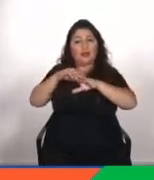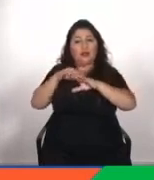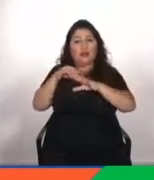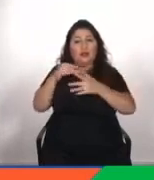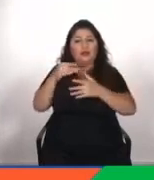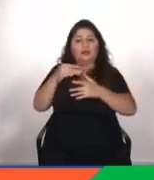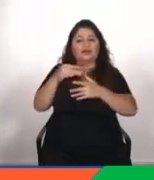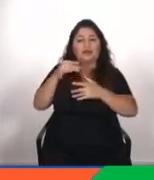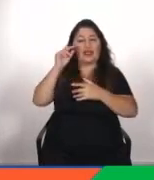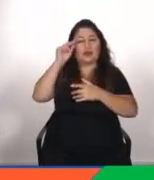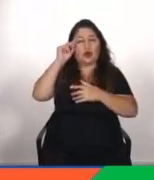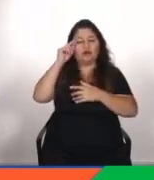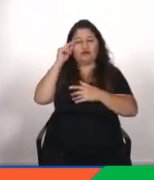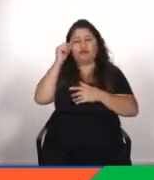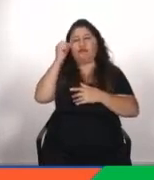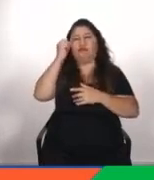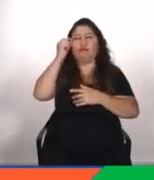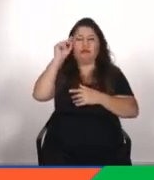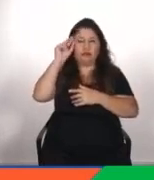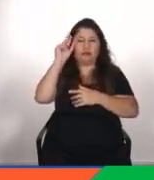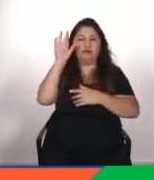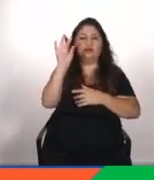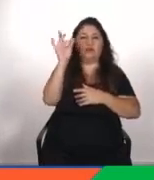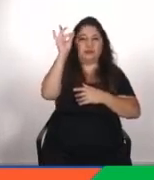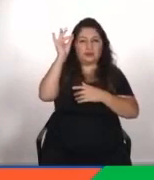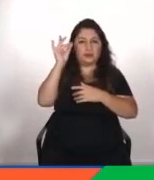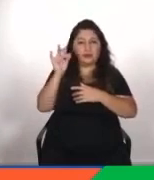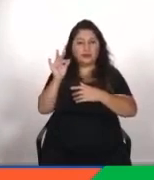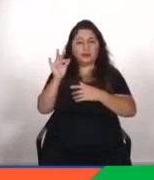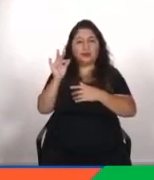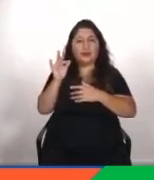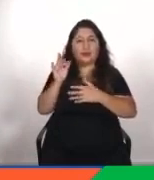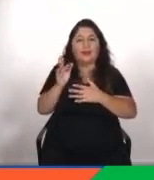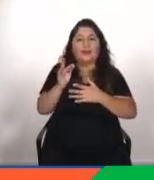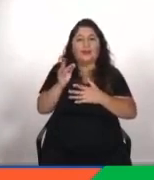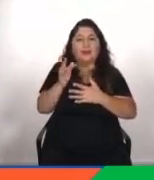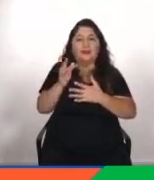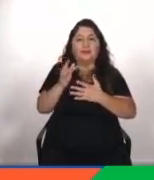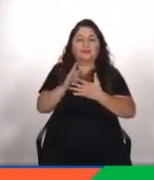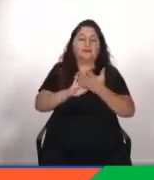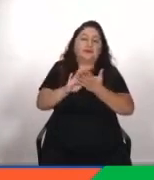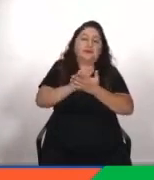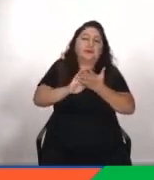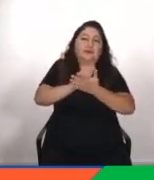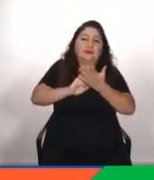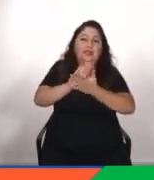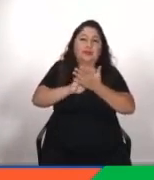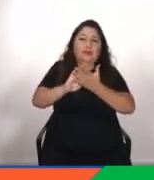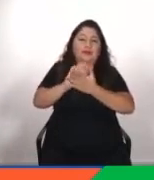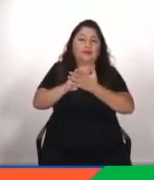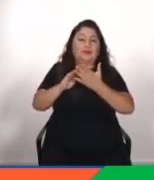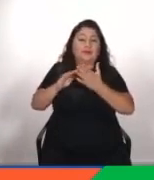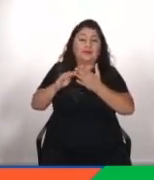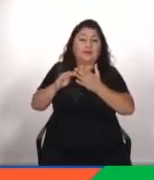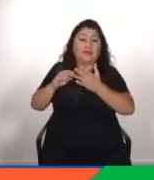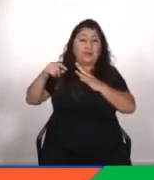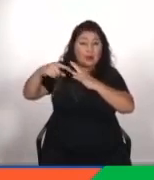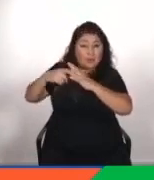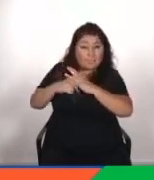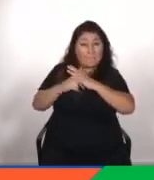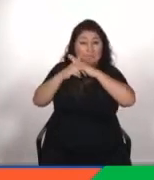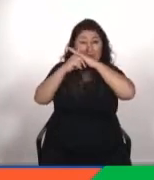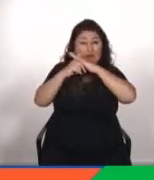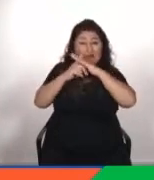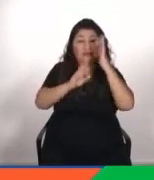las matemáticas intuicionistas. Lo que hace la matemática intuicionista es, vayamos a los principios fundamentales, a la